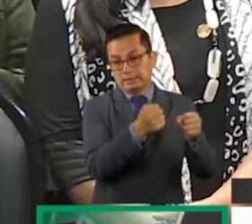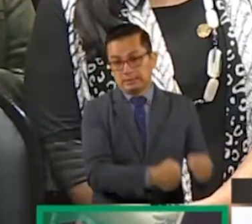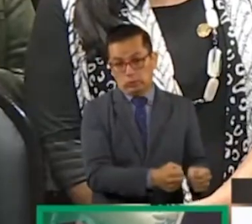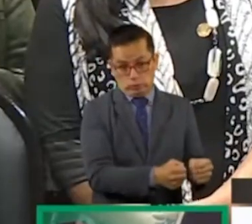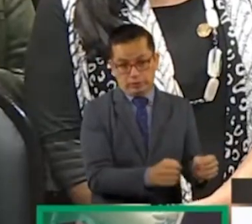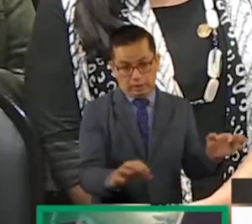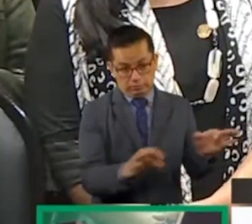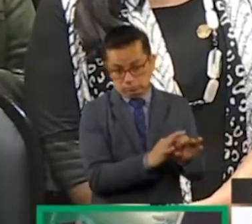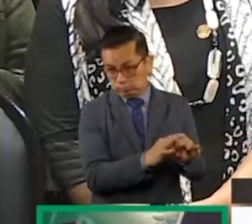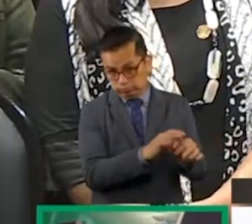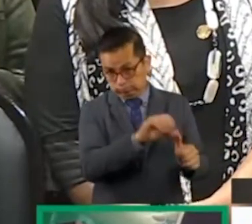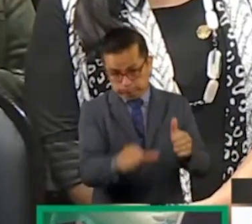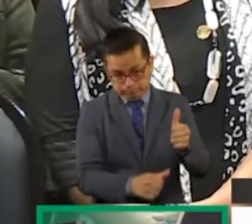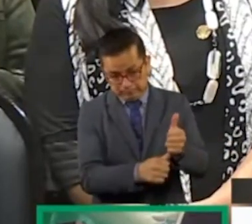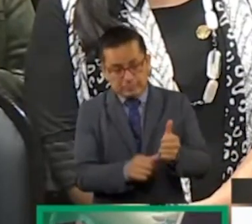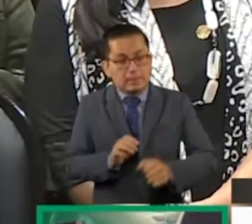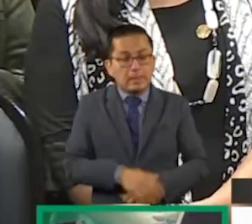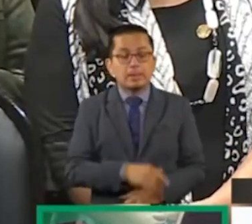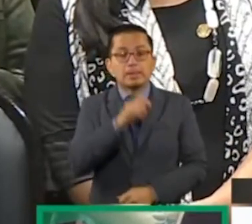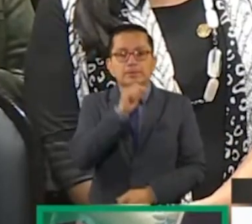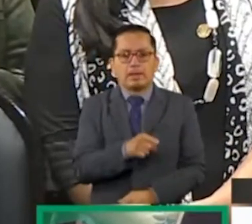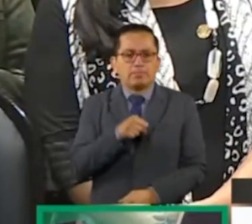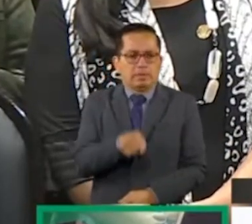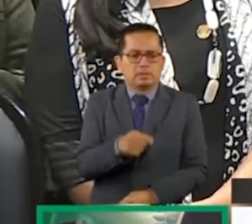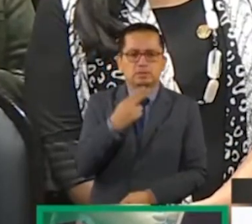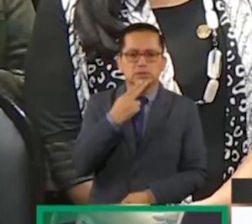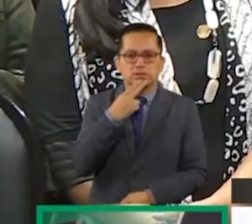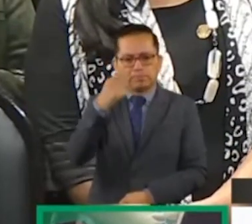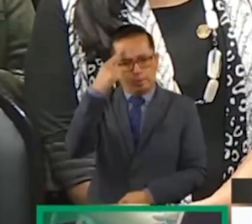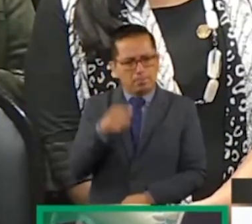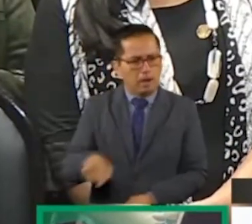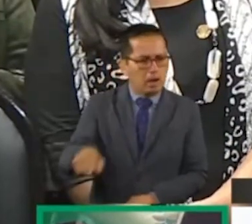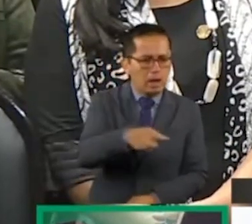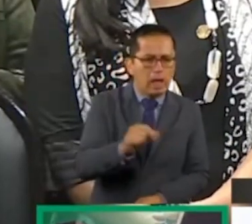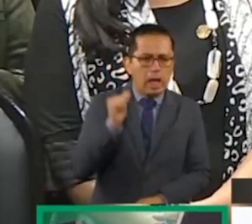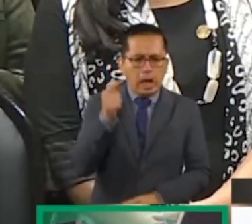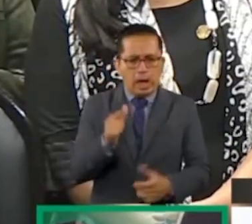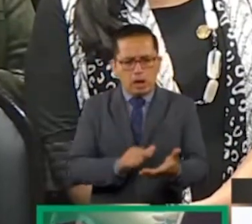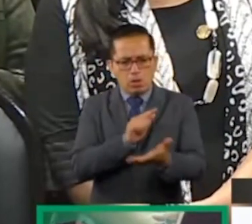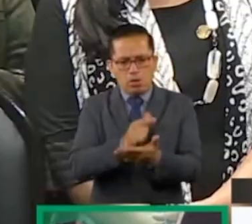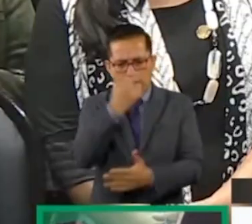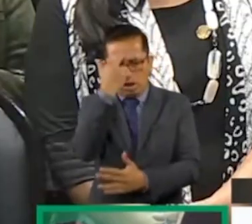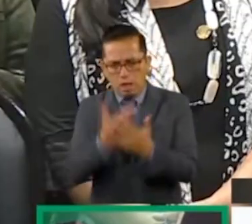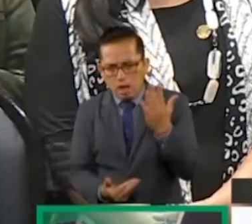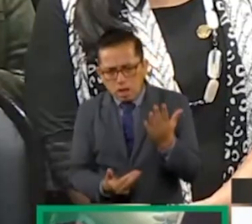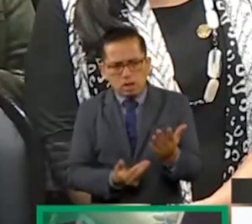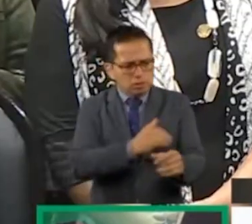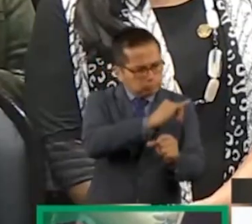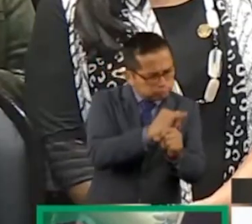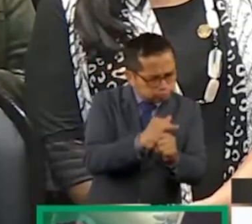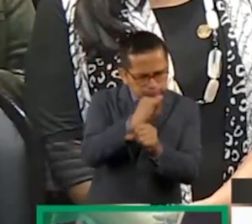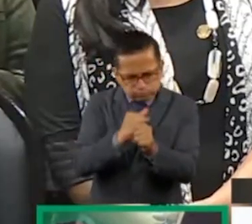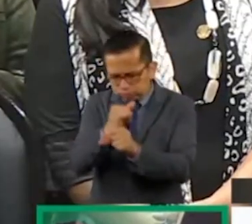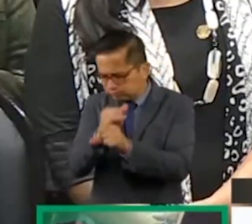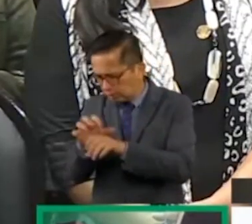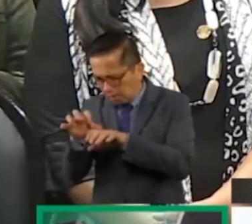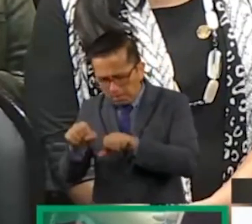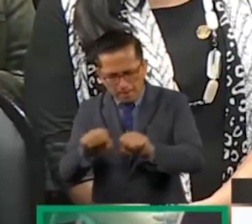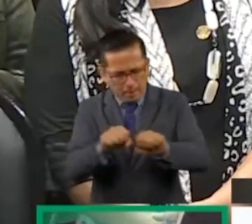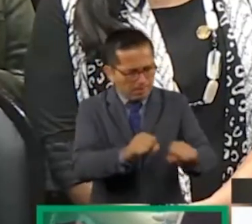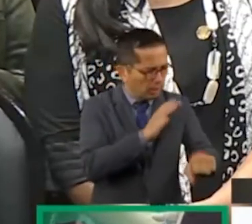la parte de la prevención del delito, de la investigación de los delitos, de la persecución y también de las